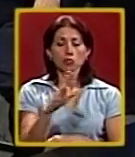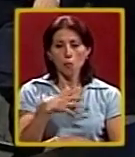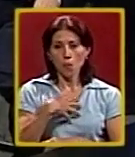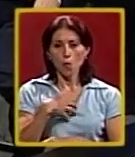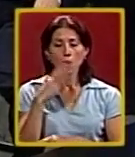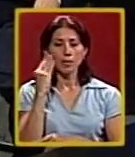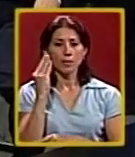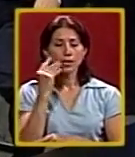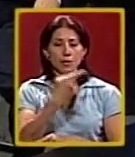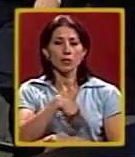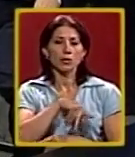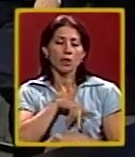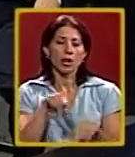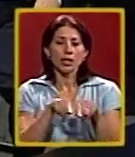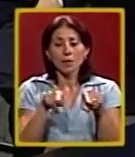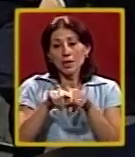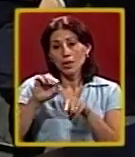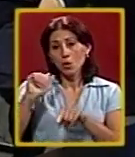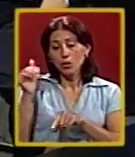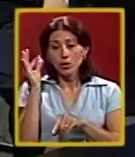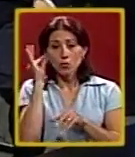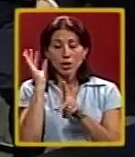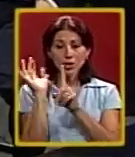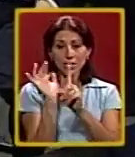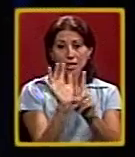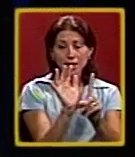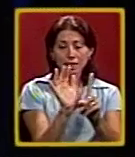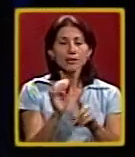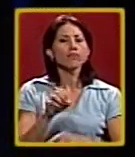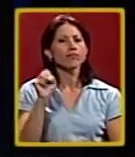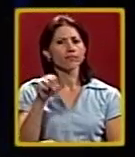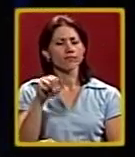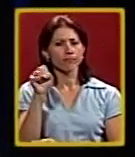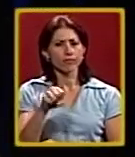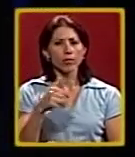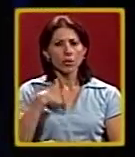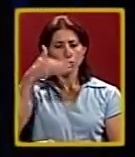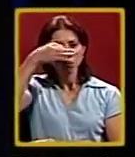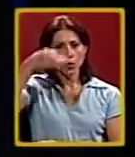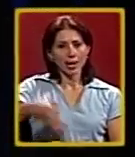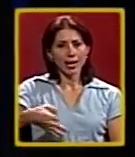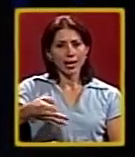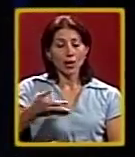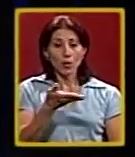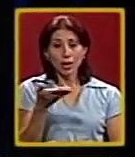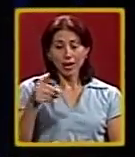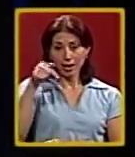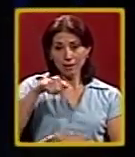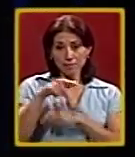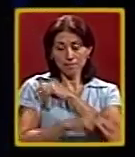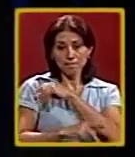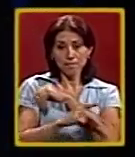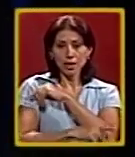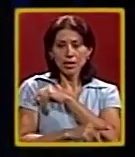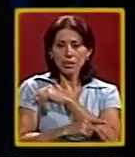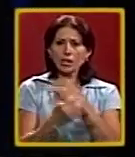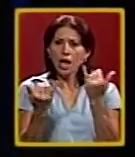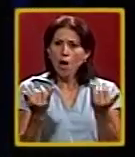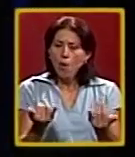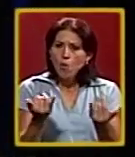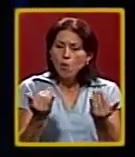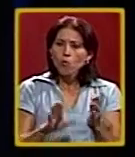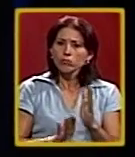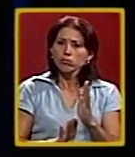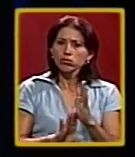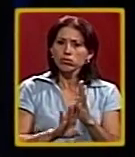otras mujeres líderes? Sí, yo sí creo que en el país ha venido creciendo, y